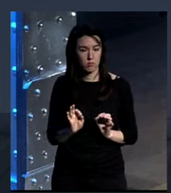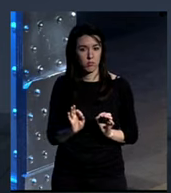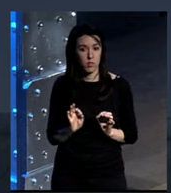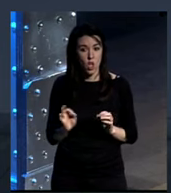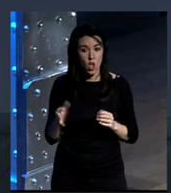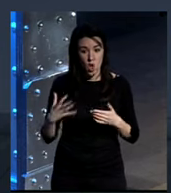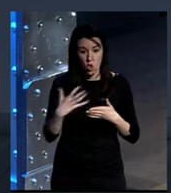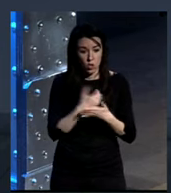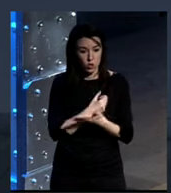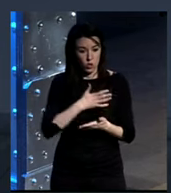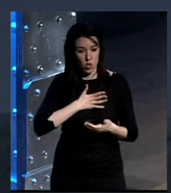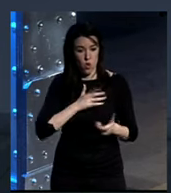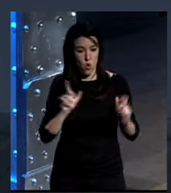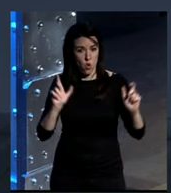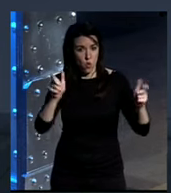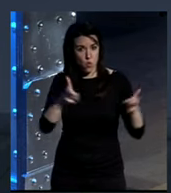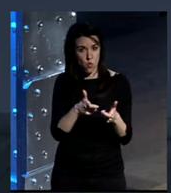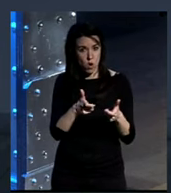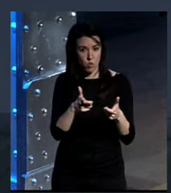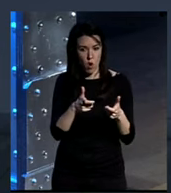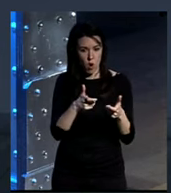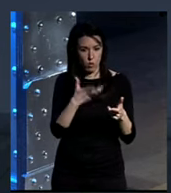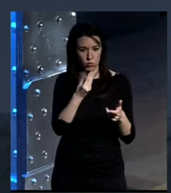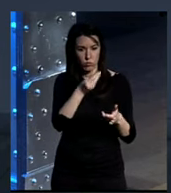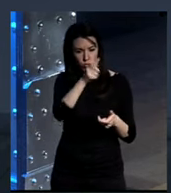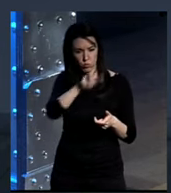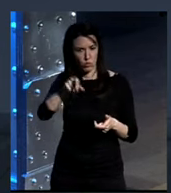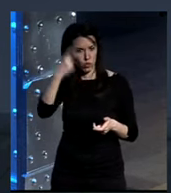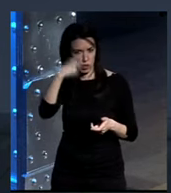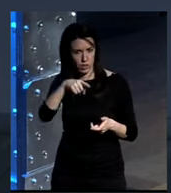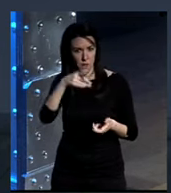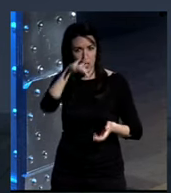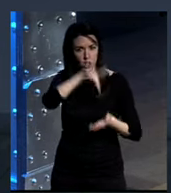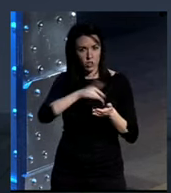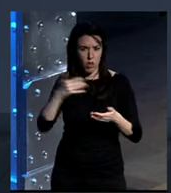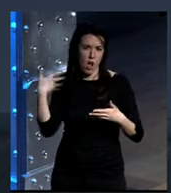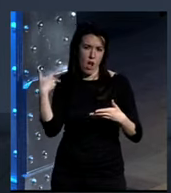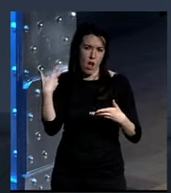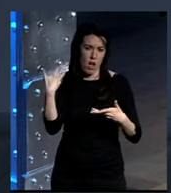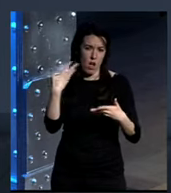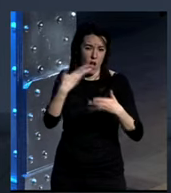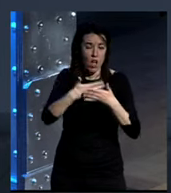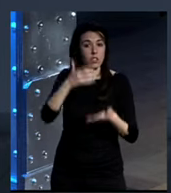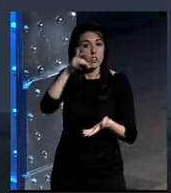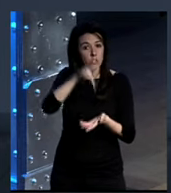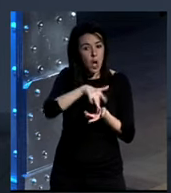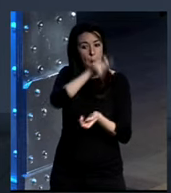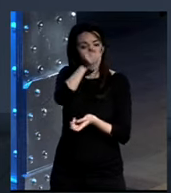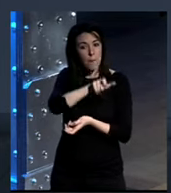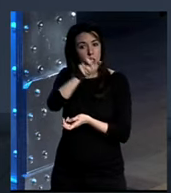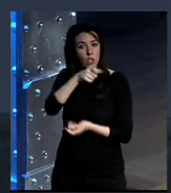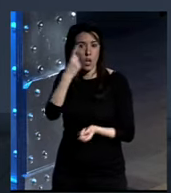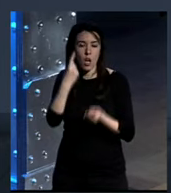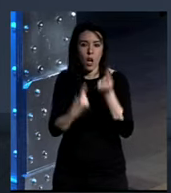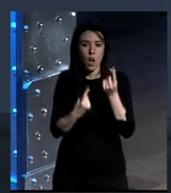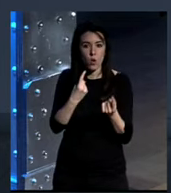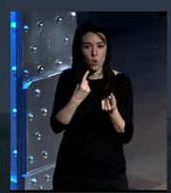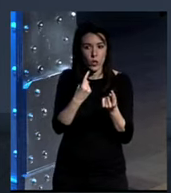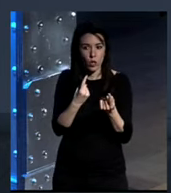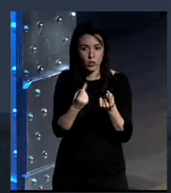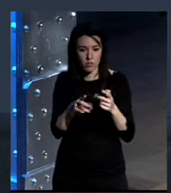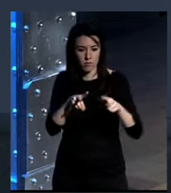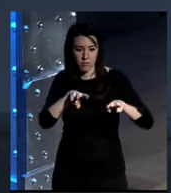Dentro del propio cuerpo, muchos lo sabéis, pues a lo largo de los años, a lo largo de la existencia del cuerpo, ha habido personas que han hecho sus